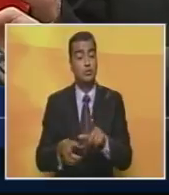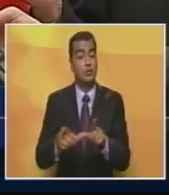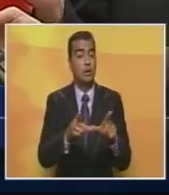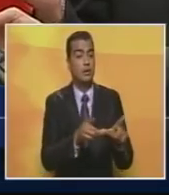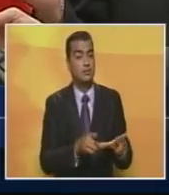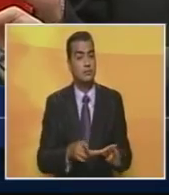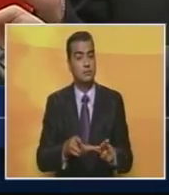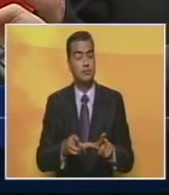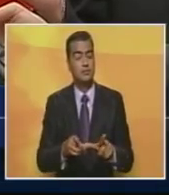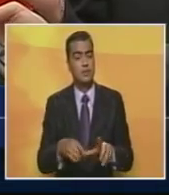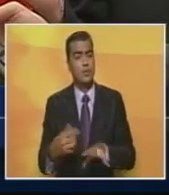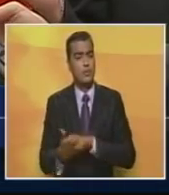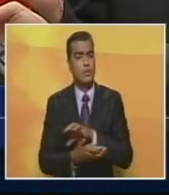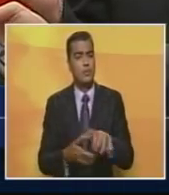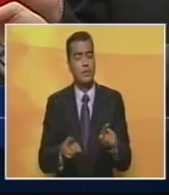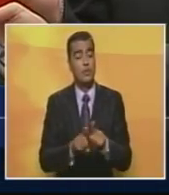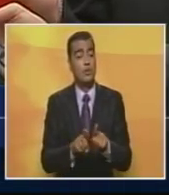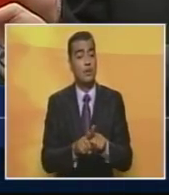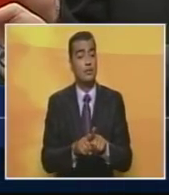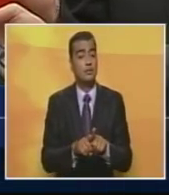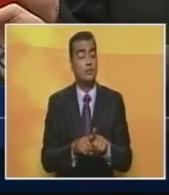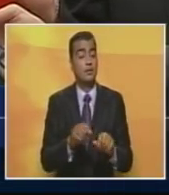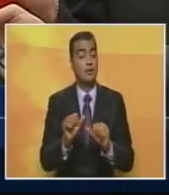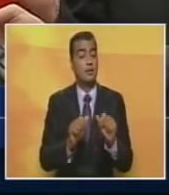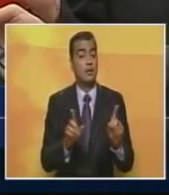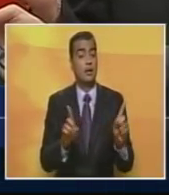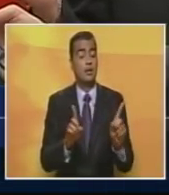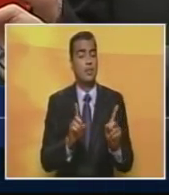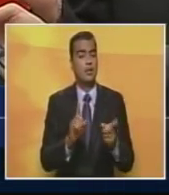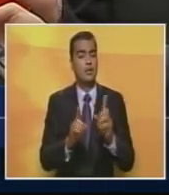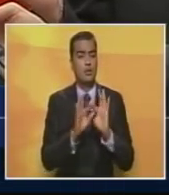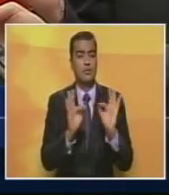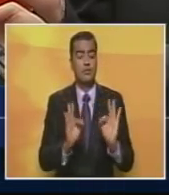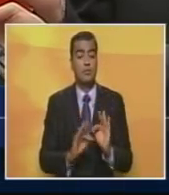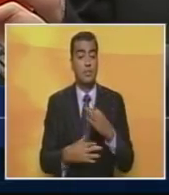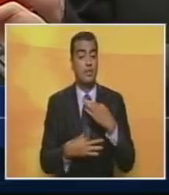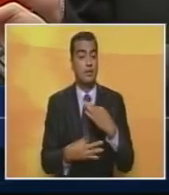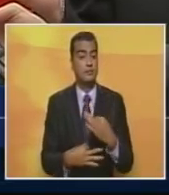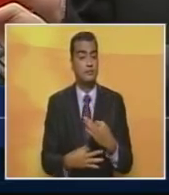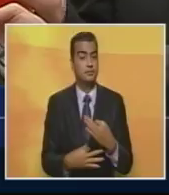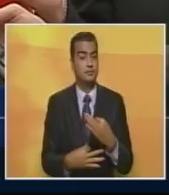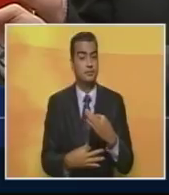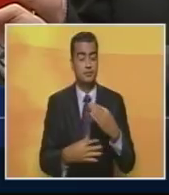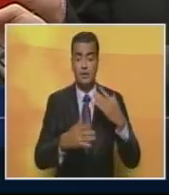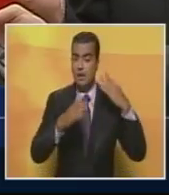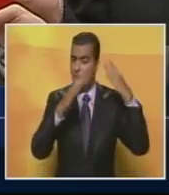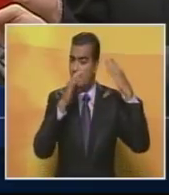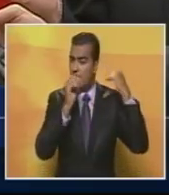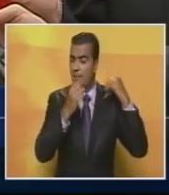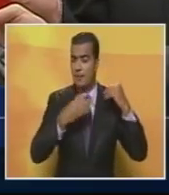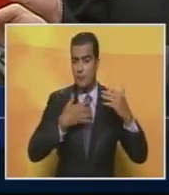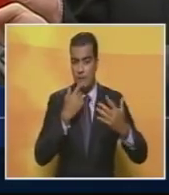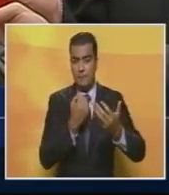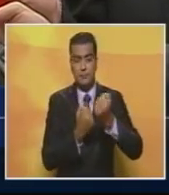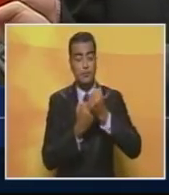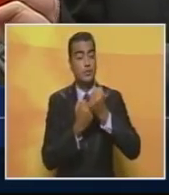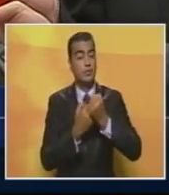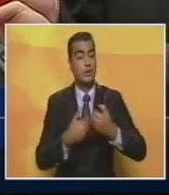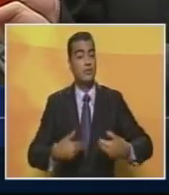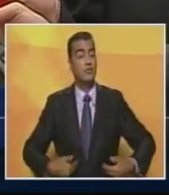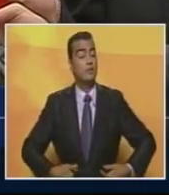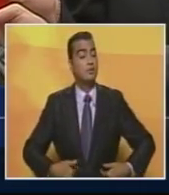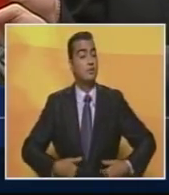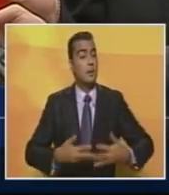para lograr una verdadera igualdad de género necesitamos de alguna forma atender, y en ese sentido la embajada ha apoyado el esfuerzo del sector